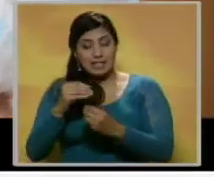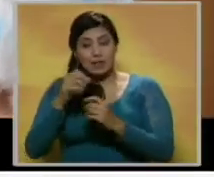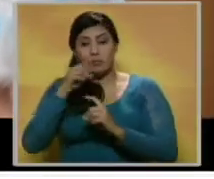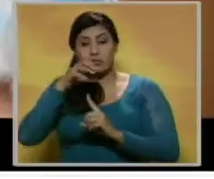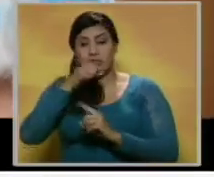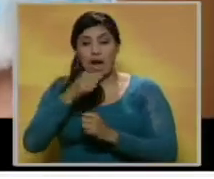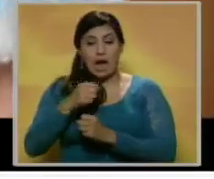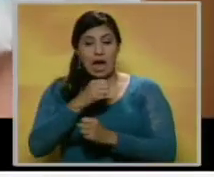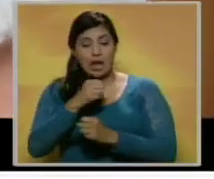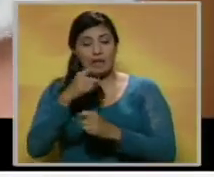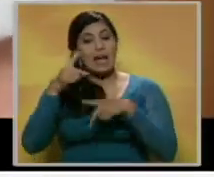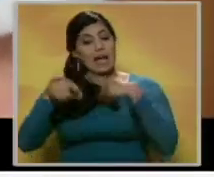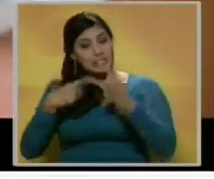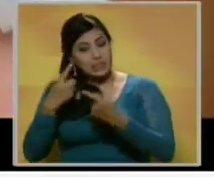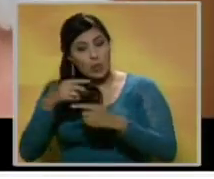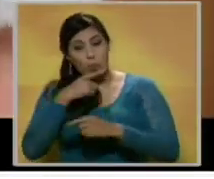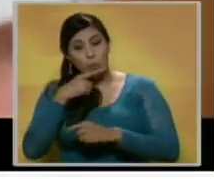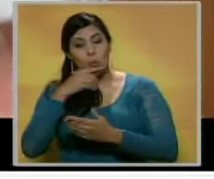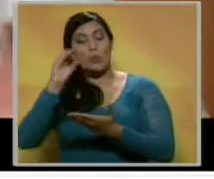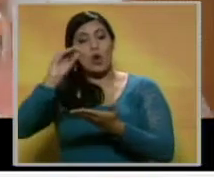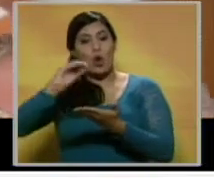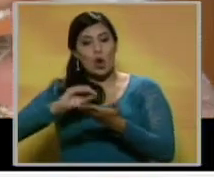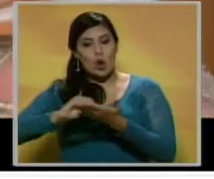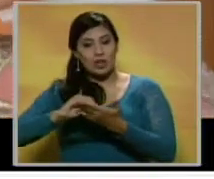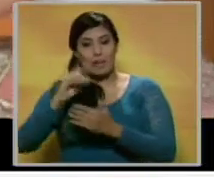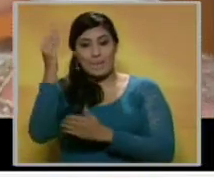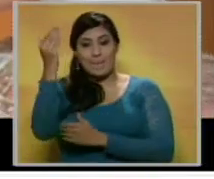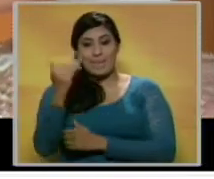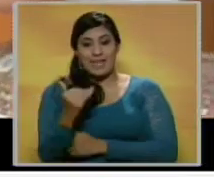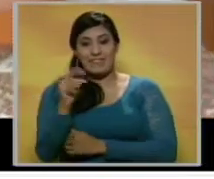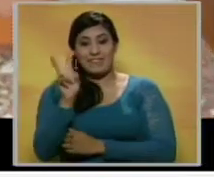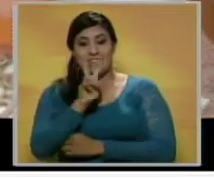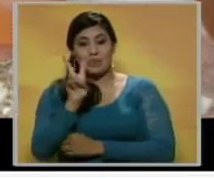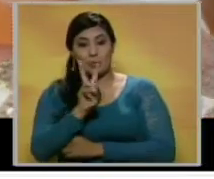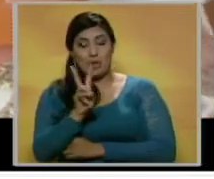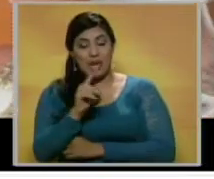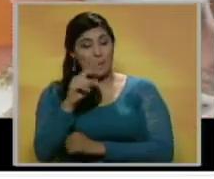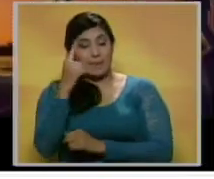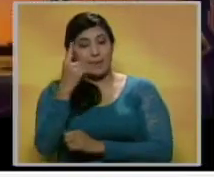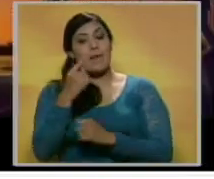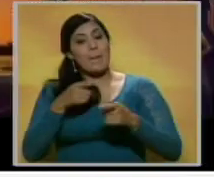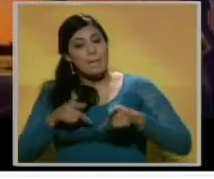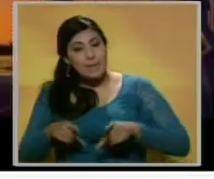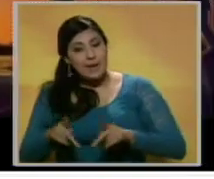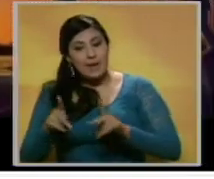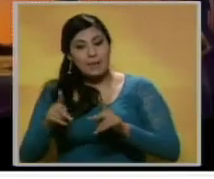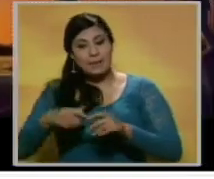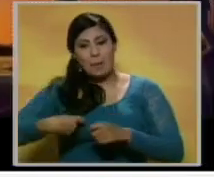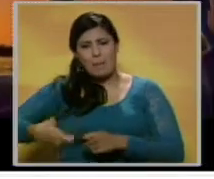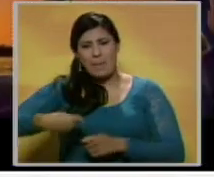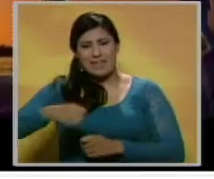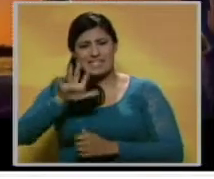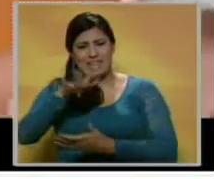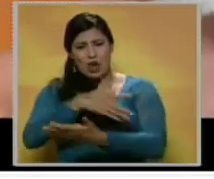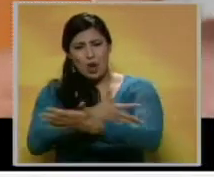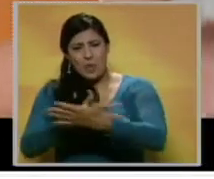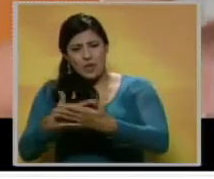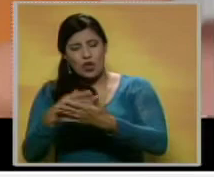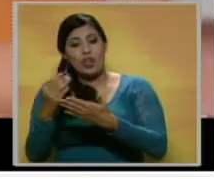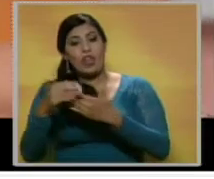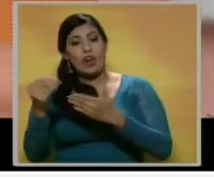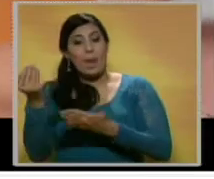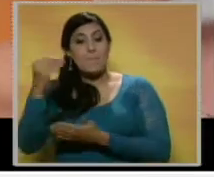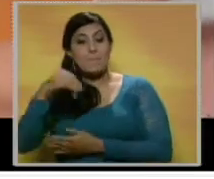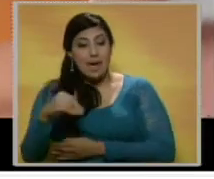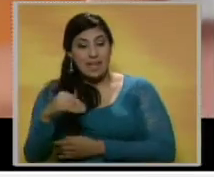gira mundial, que en octubre la traerán por primera vez a nuestro país, le permitieron desembolsar 5 millones de dólares más